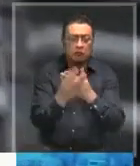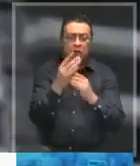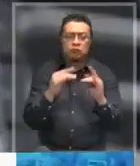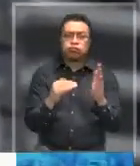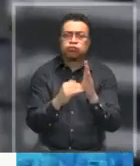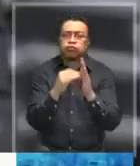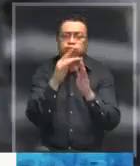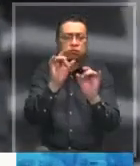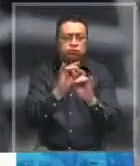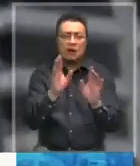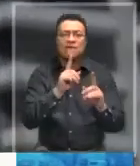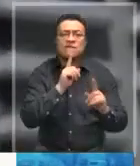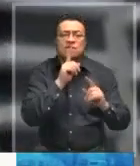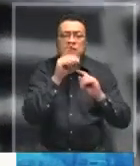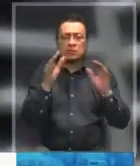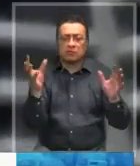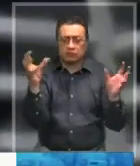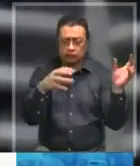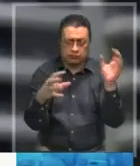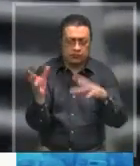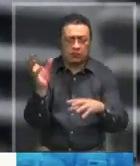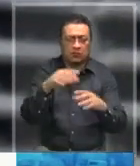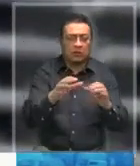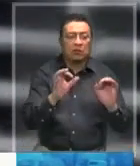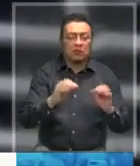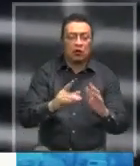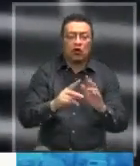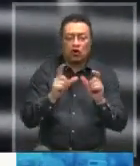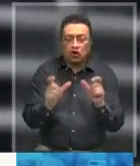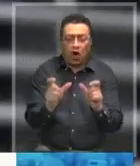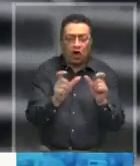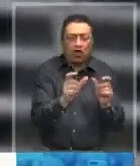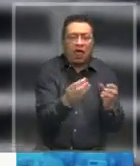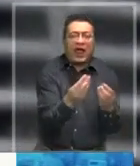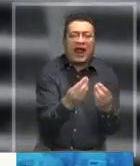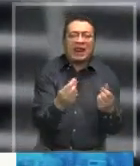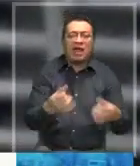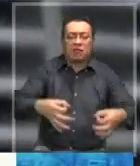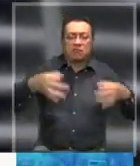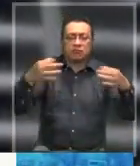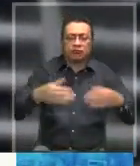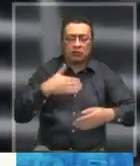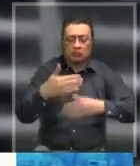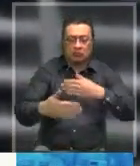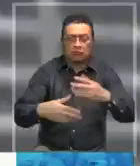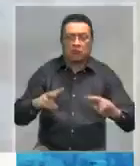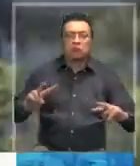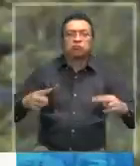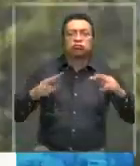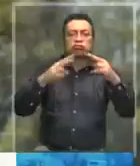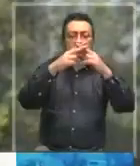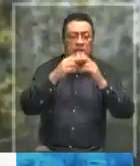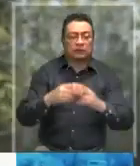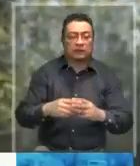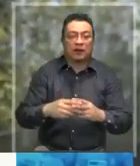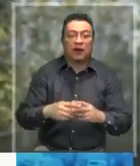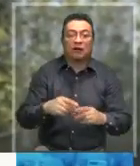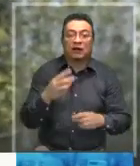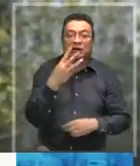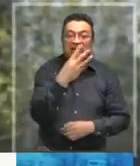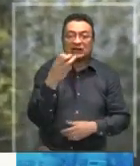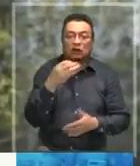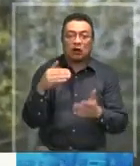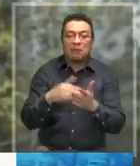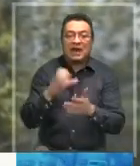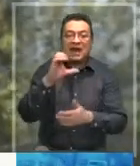instalaciones, acabados y equipamientos, aplicando rigurosos controles de calidad durante todo el proceso de edificación. Hasta 300.000